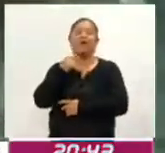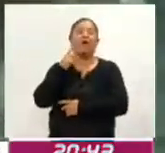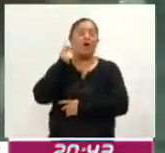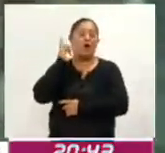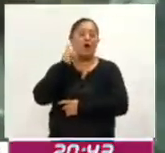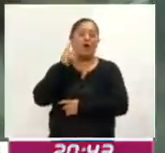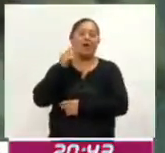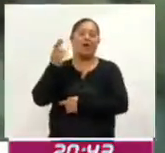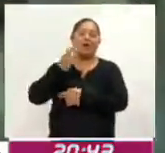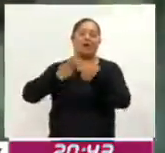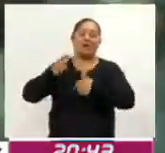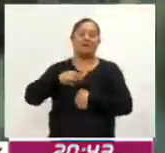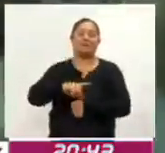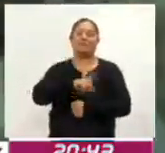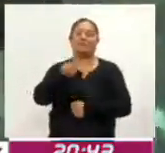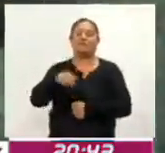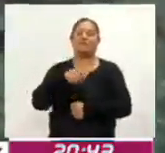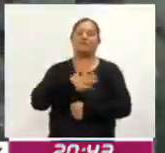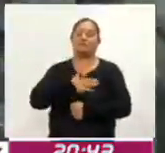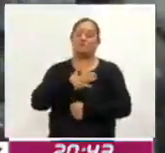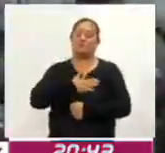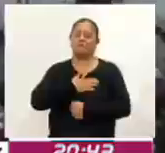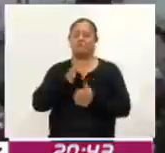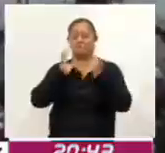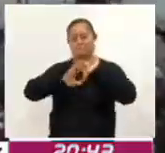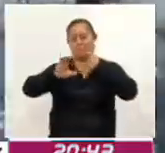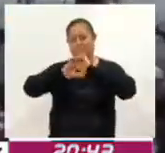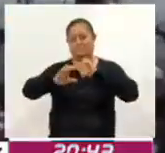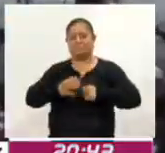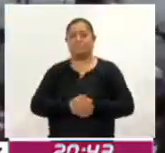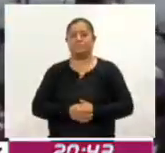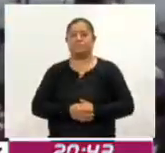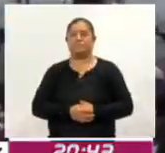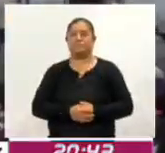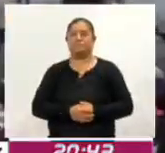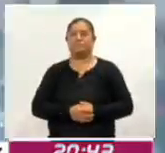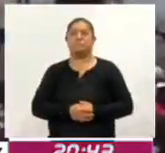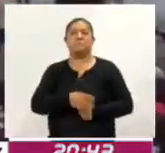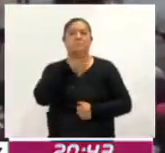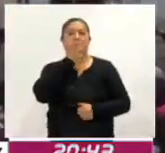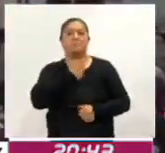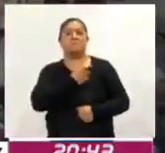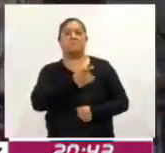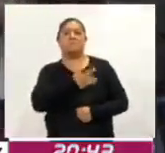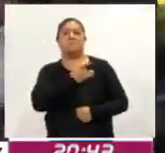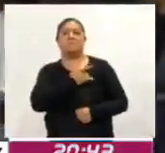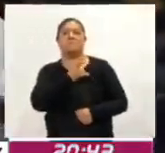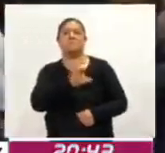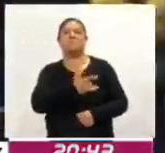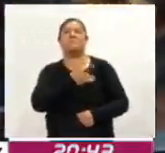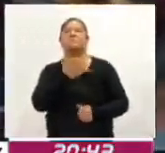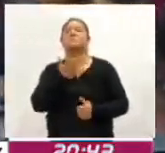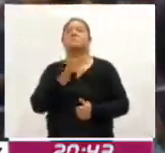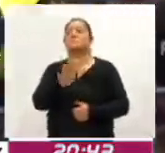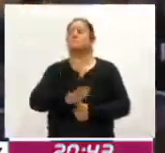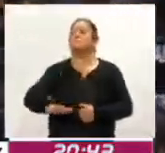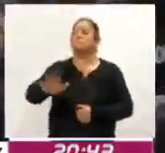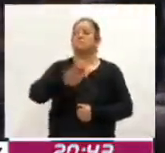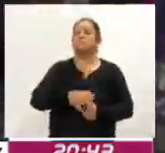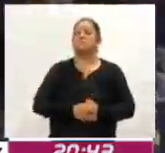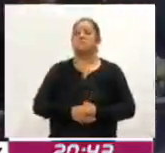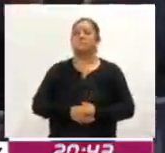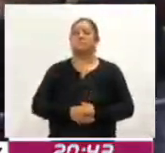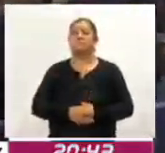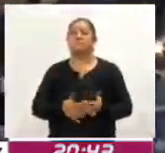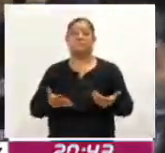ustedes para seguir cantando nuestra música y bailándoles. Y bien, que nos platiquen también un poco sobre cómo se la pasaron, cómo vieron el ambiente. Súper, súper